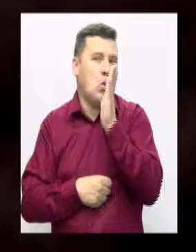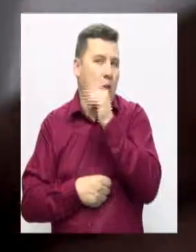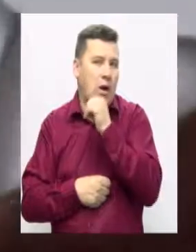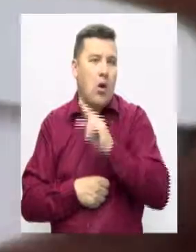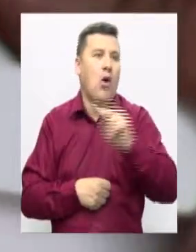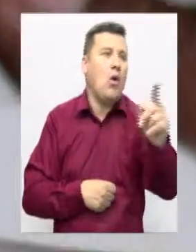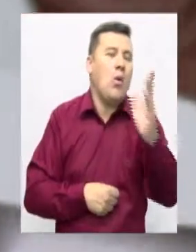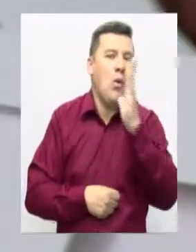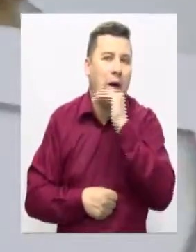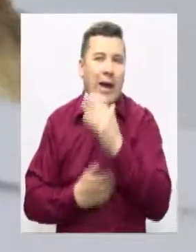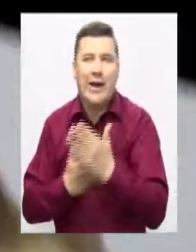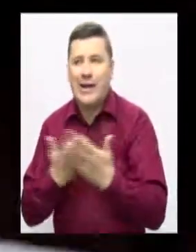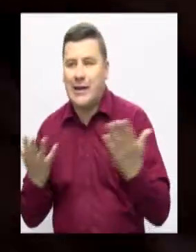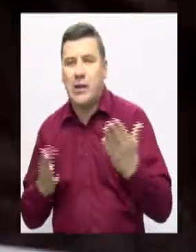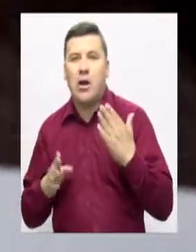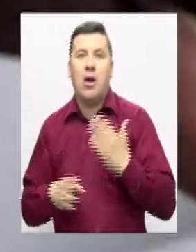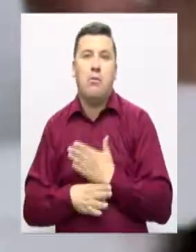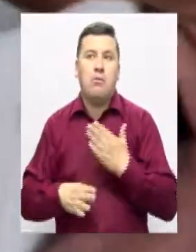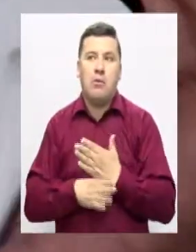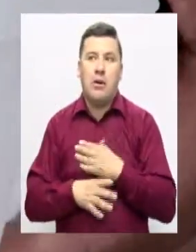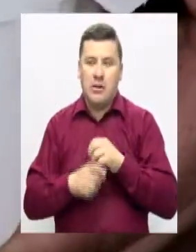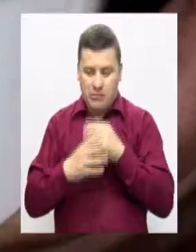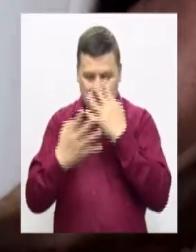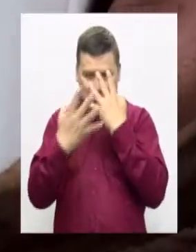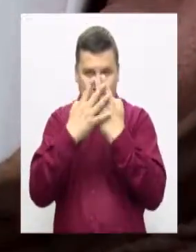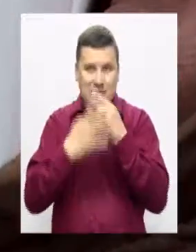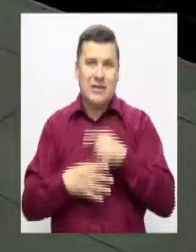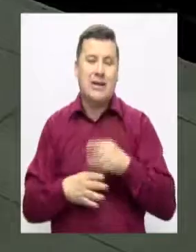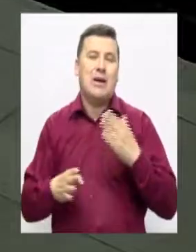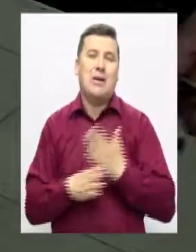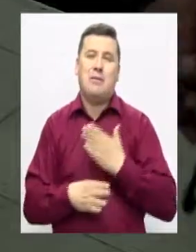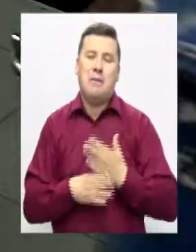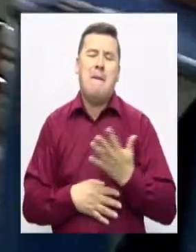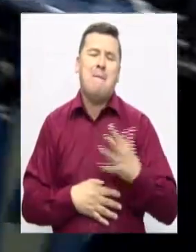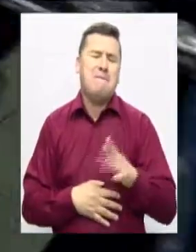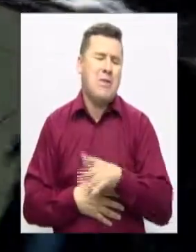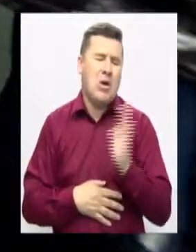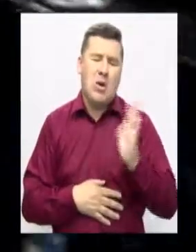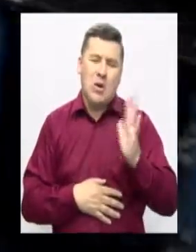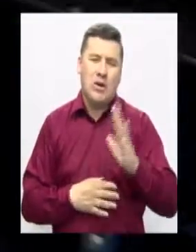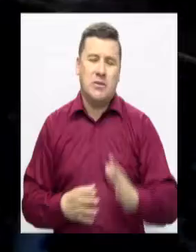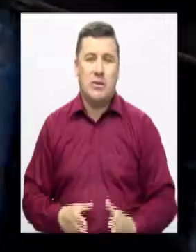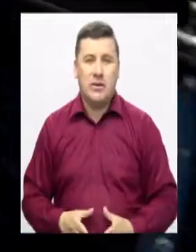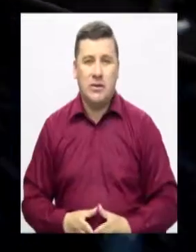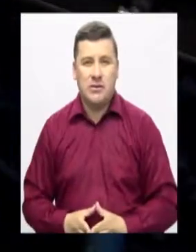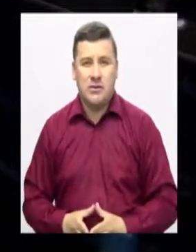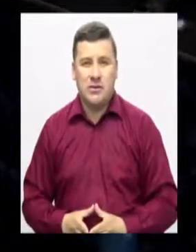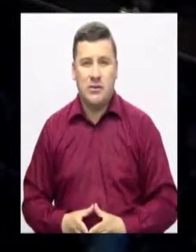para otras, por lo que los problemas en estos recintos penitenciarios parecen no tener fin.